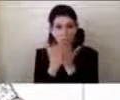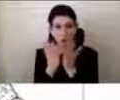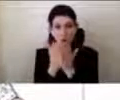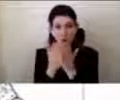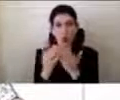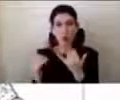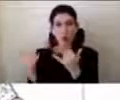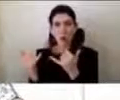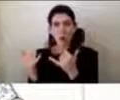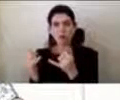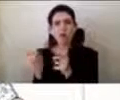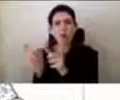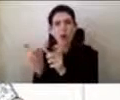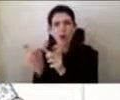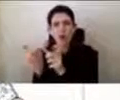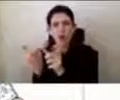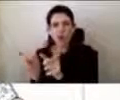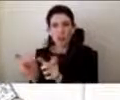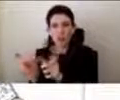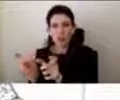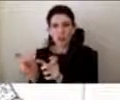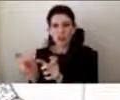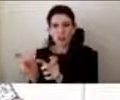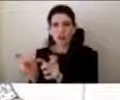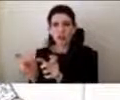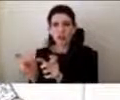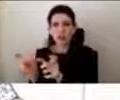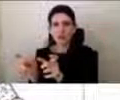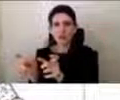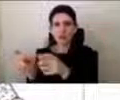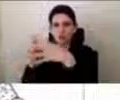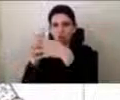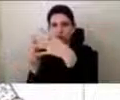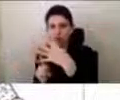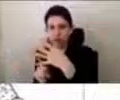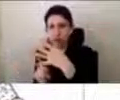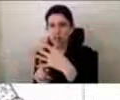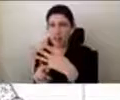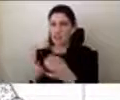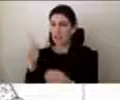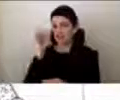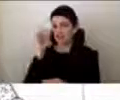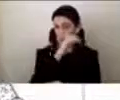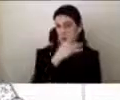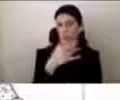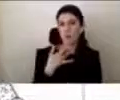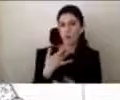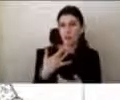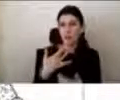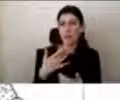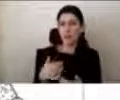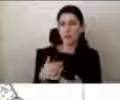variables, y en ese sentido un desafío desde el punto de vista de la investigación, de